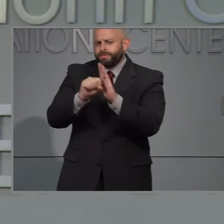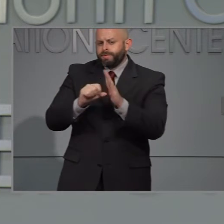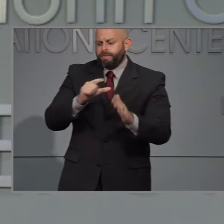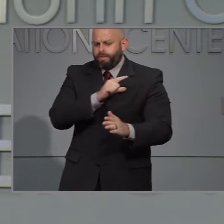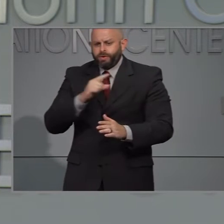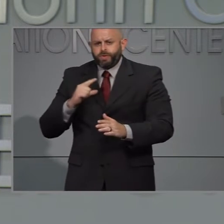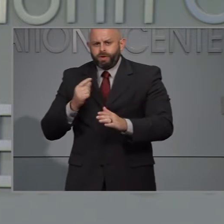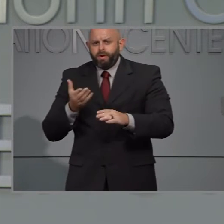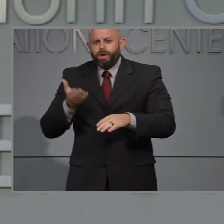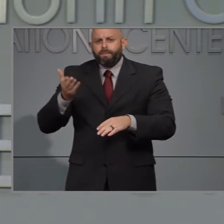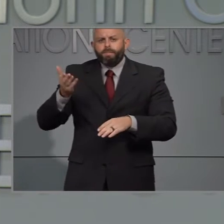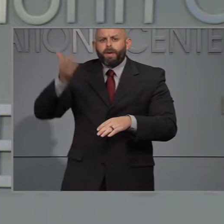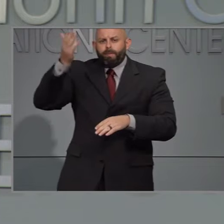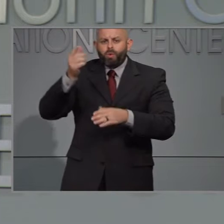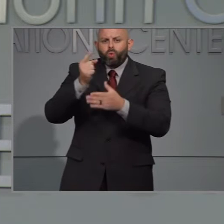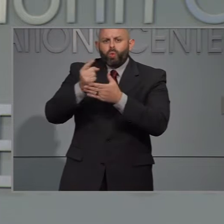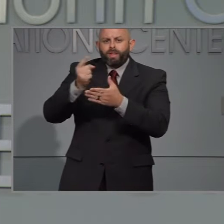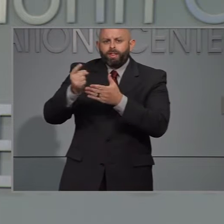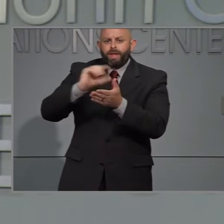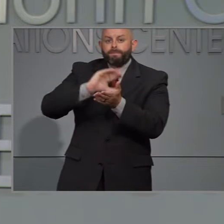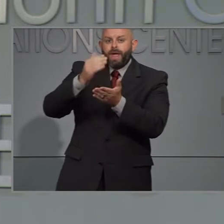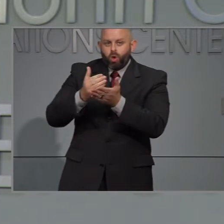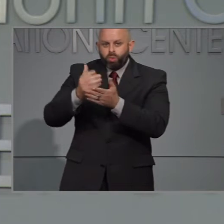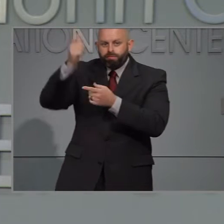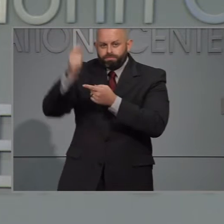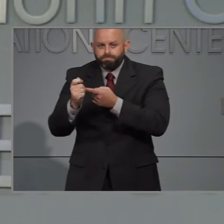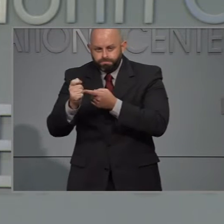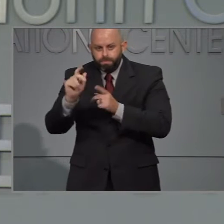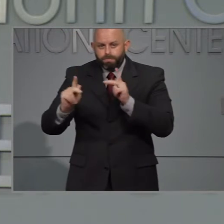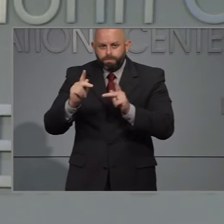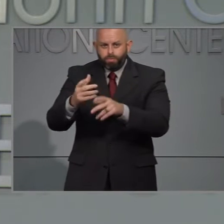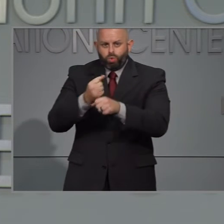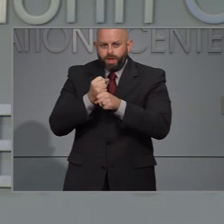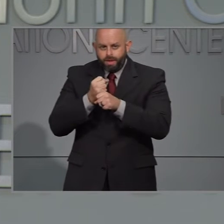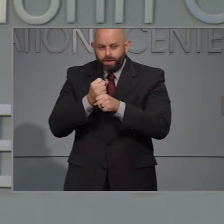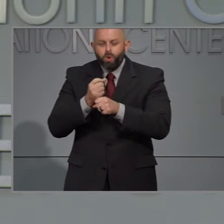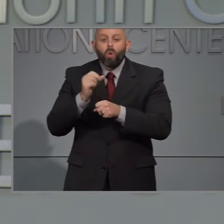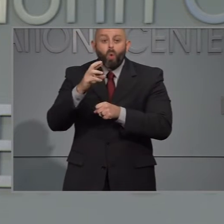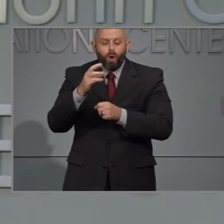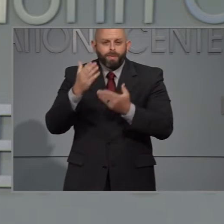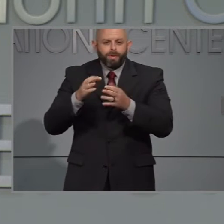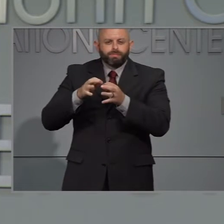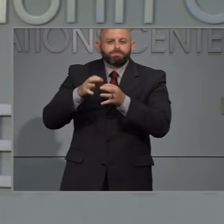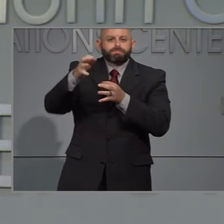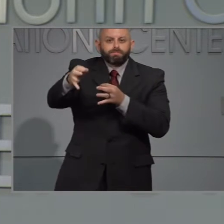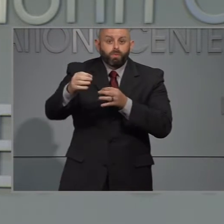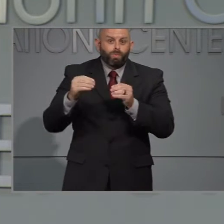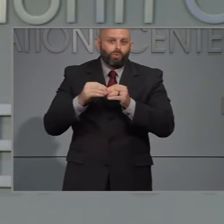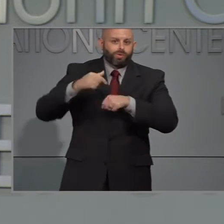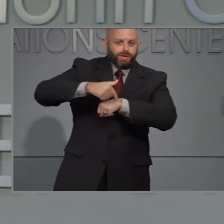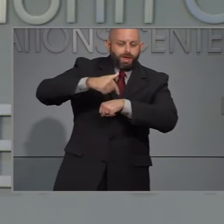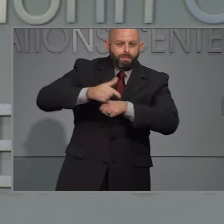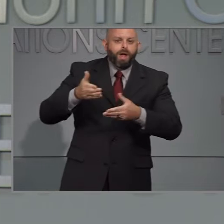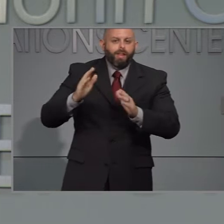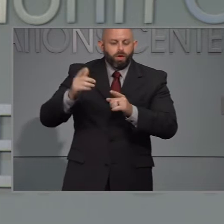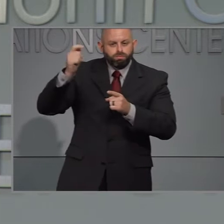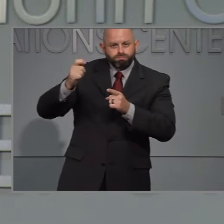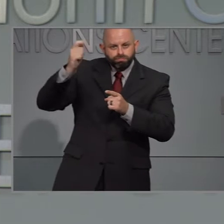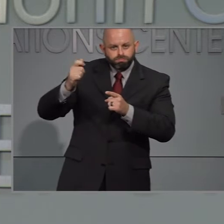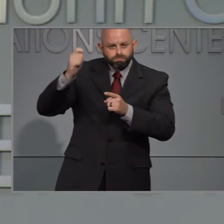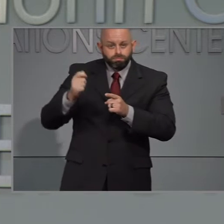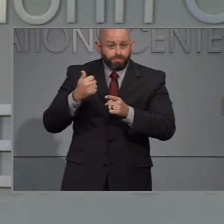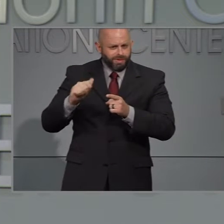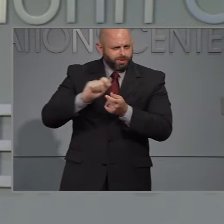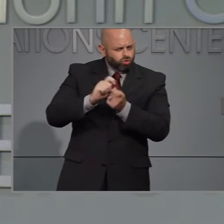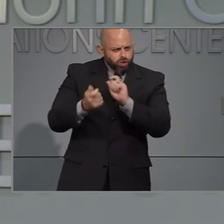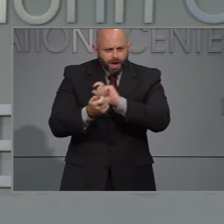incrementar la cantidad semanal. ¿Hay alguna consideración de tener una sesión especial entre ahorita